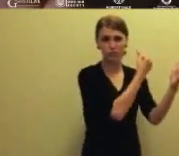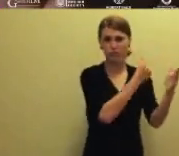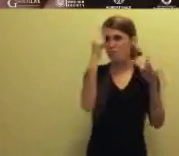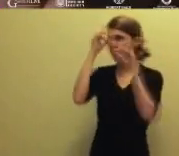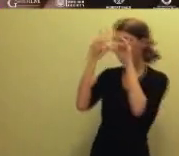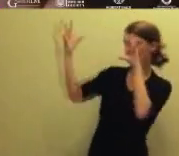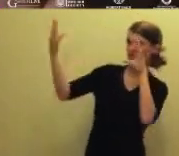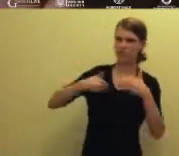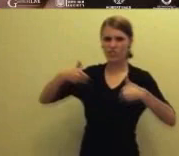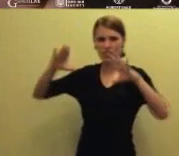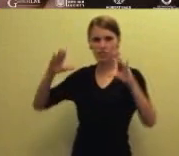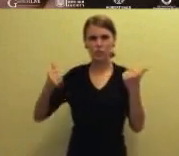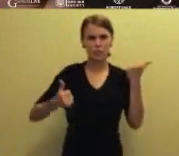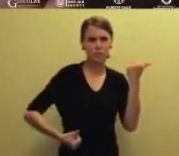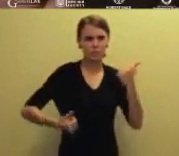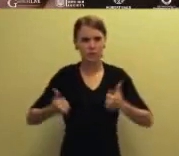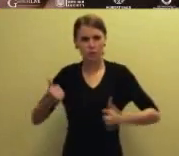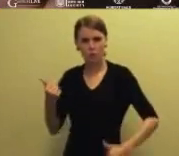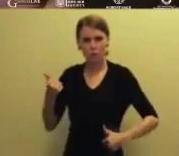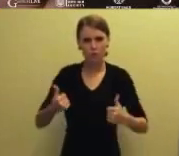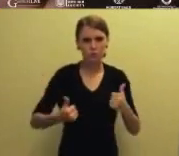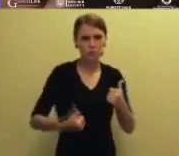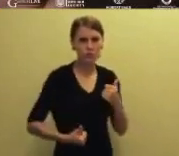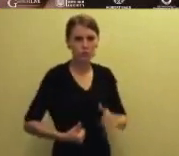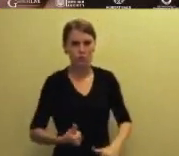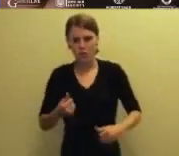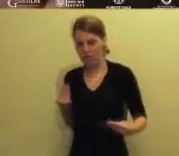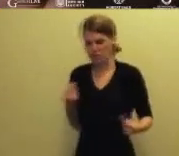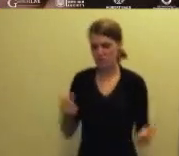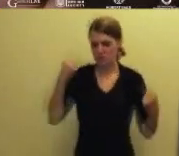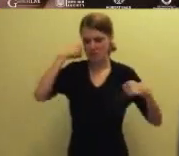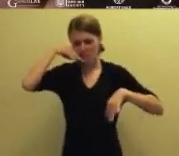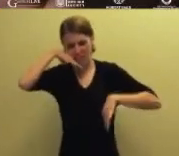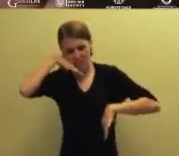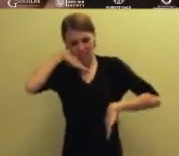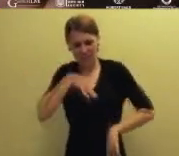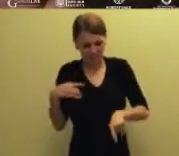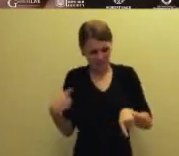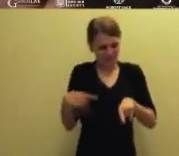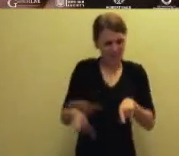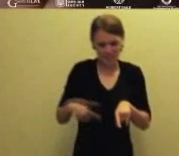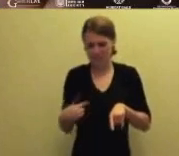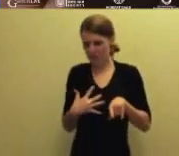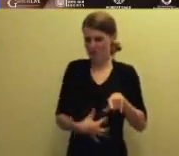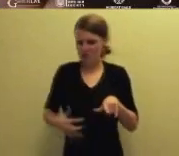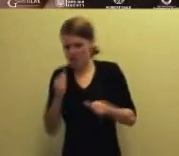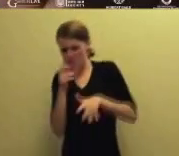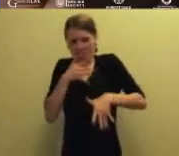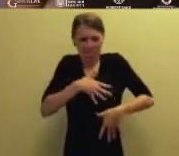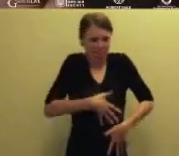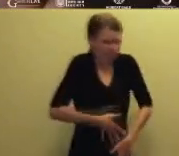ese es mi problema contra el que es una película que único los planos secuencia muy bonito lo del lenguaje de señas pero y la historia